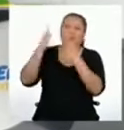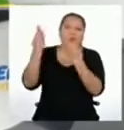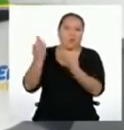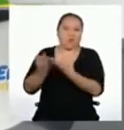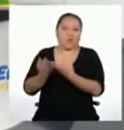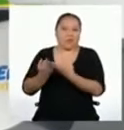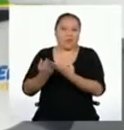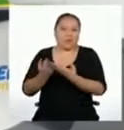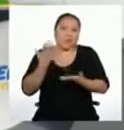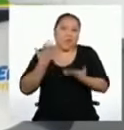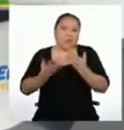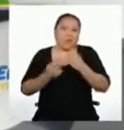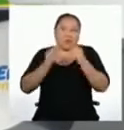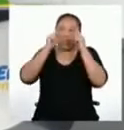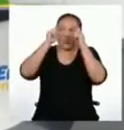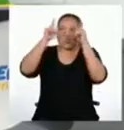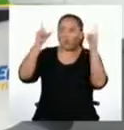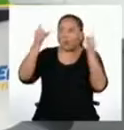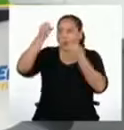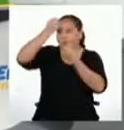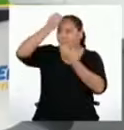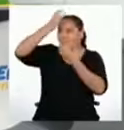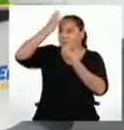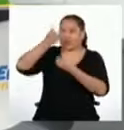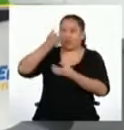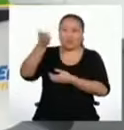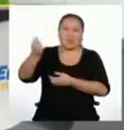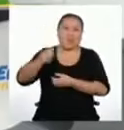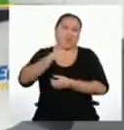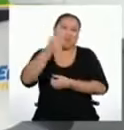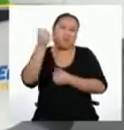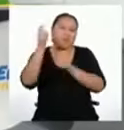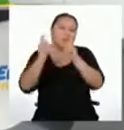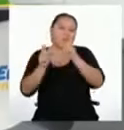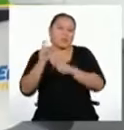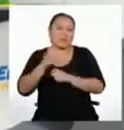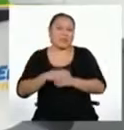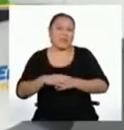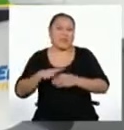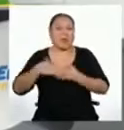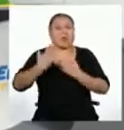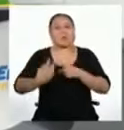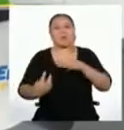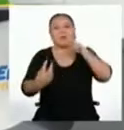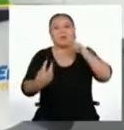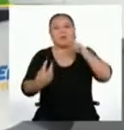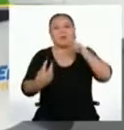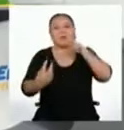una sorpresa informativa a alguien? Nos vemos en la siguiente edición de Aprendo en Casa.